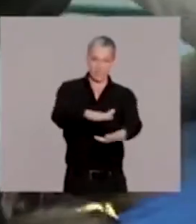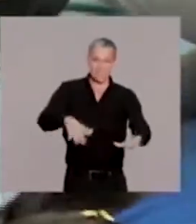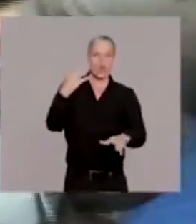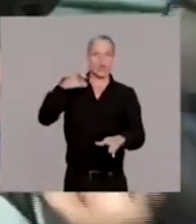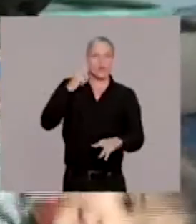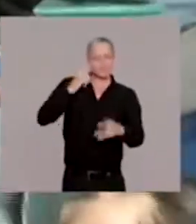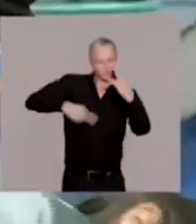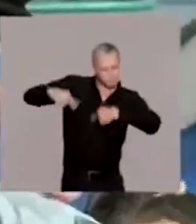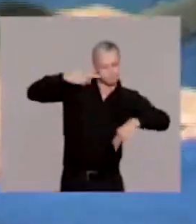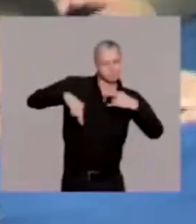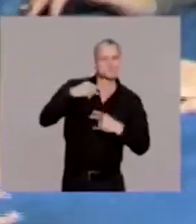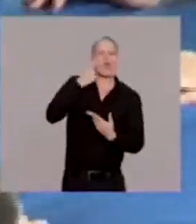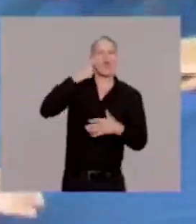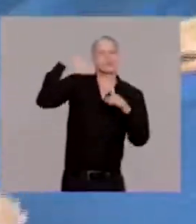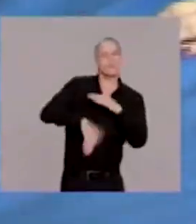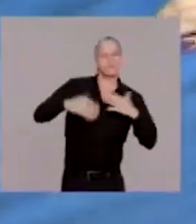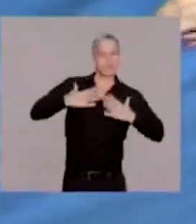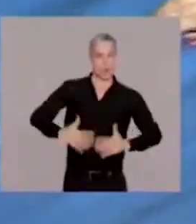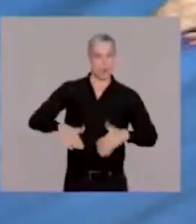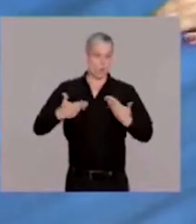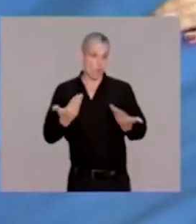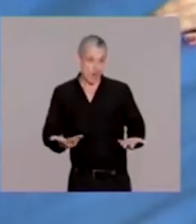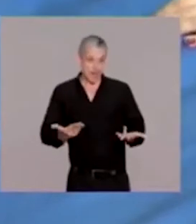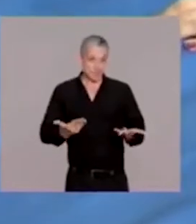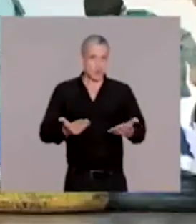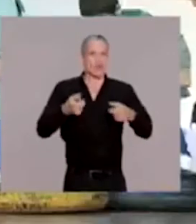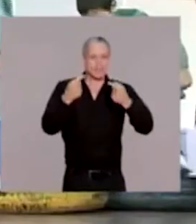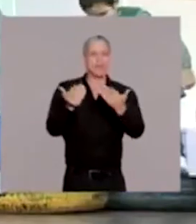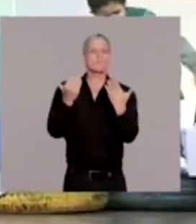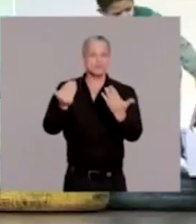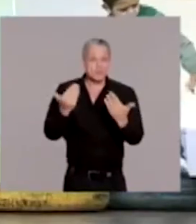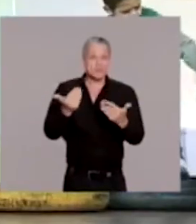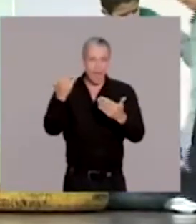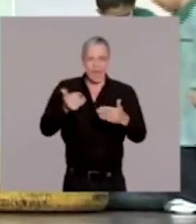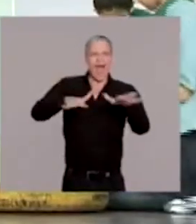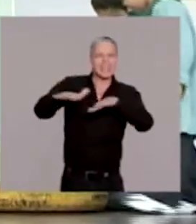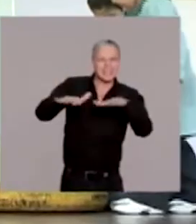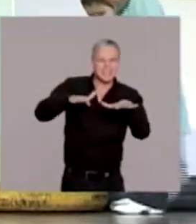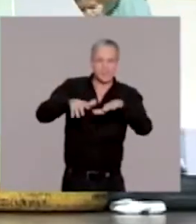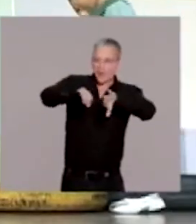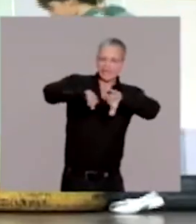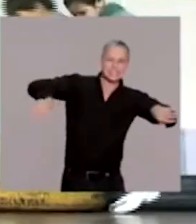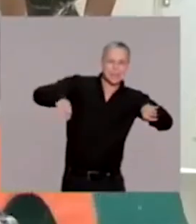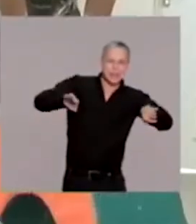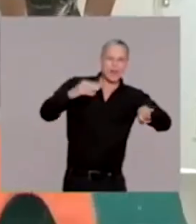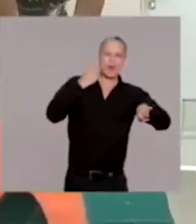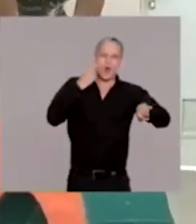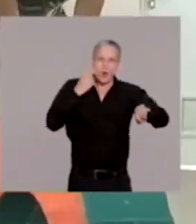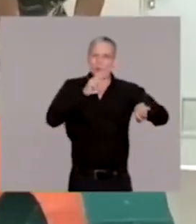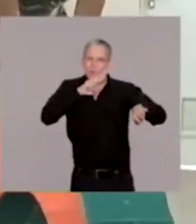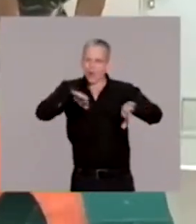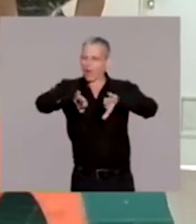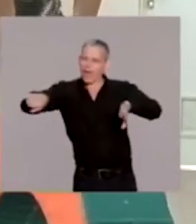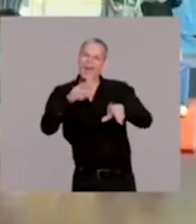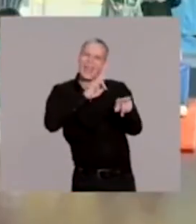de su propio cuerpo. También con la posibilidad de realizar actividades que no hagan esta división de si